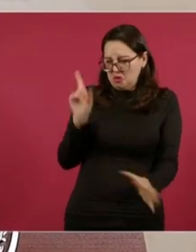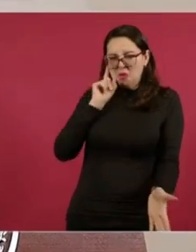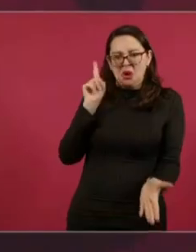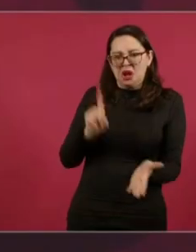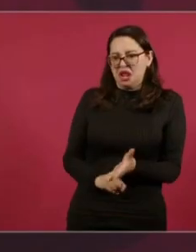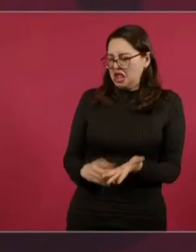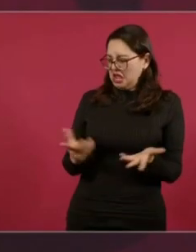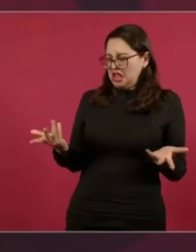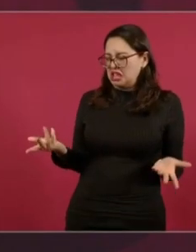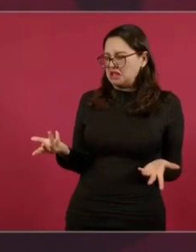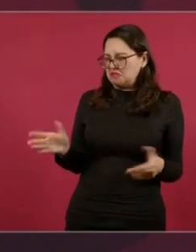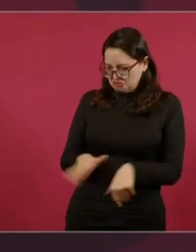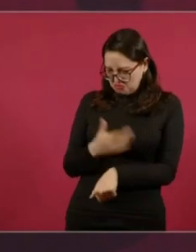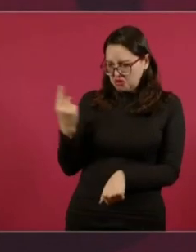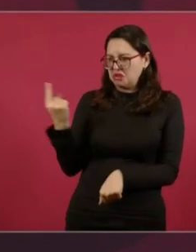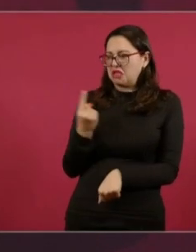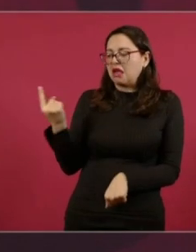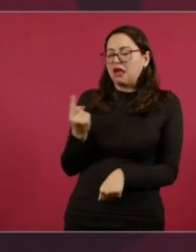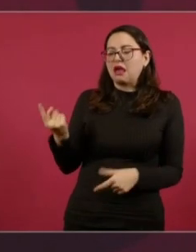tanta